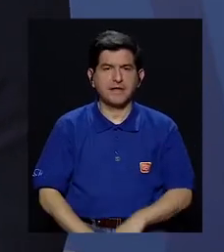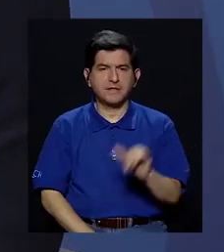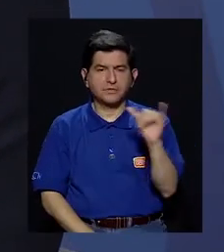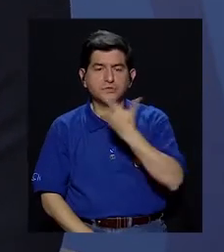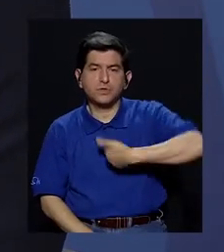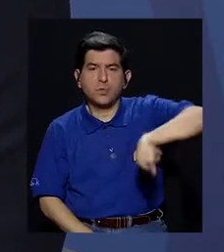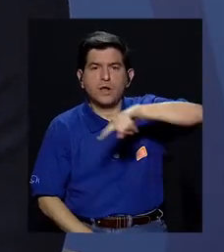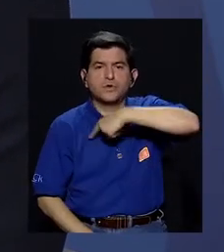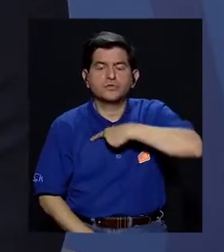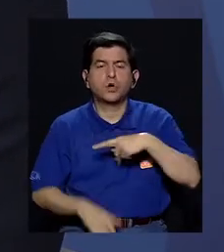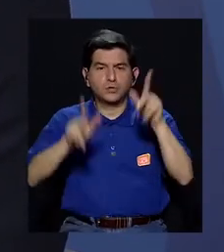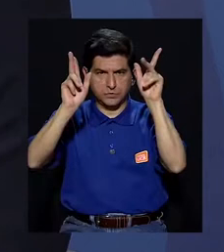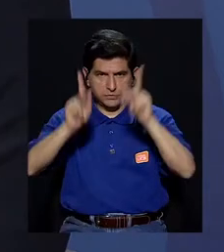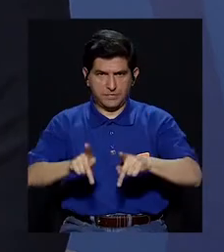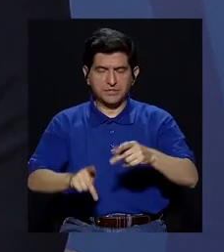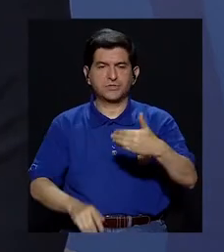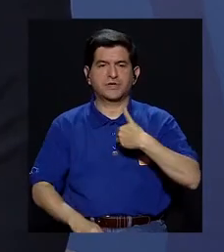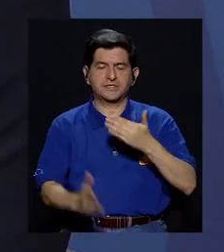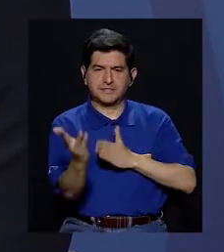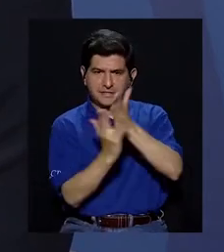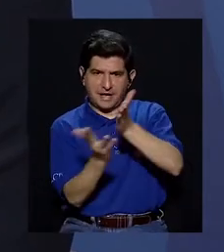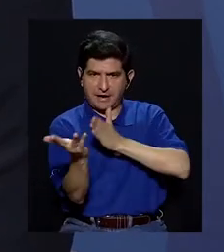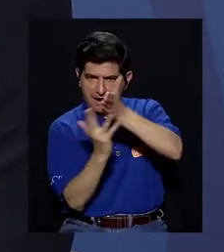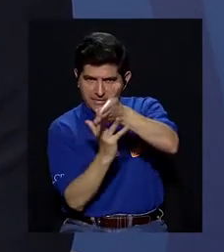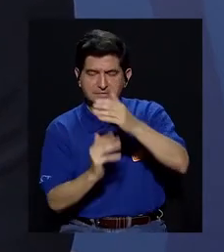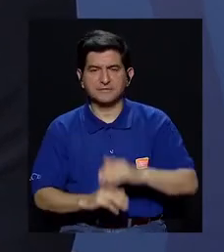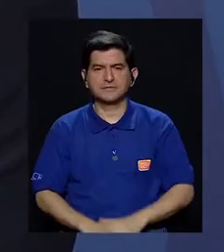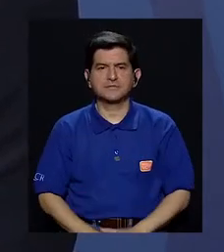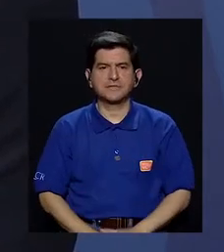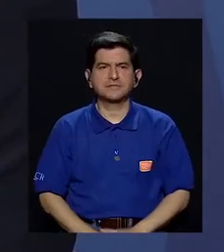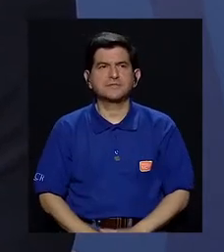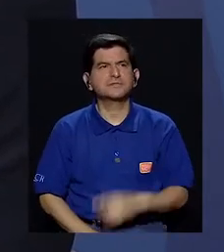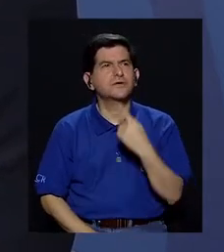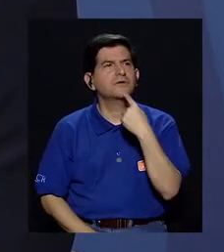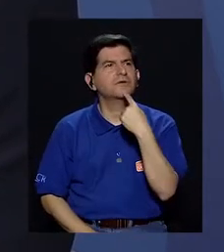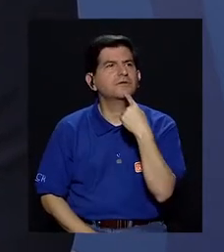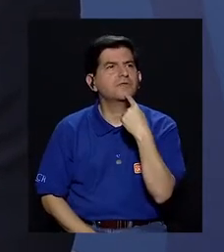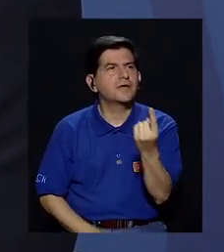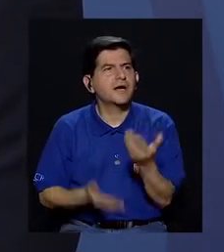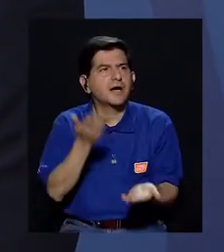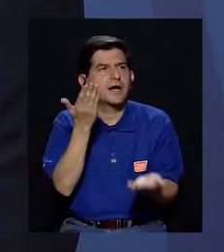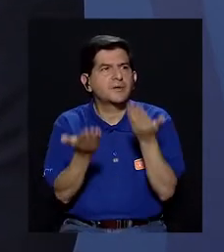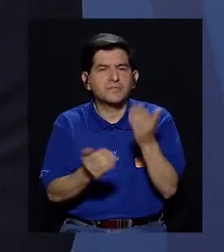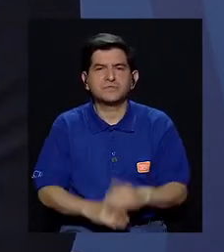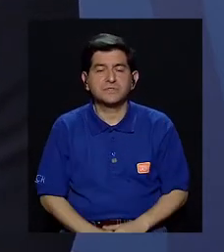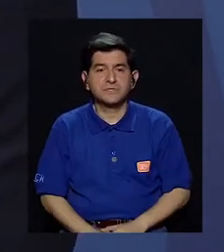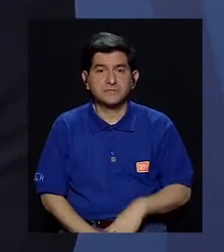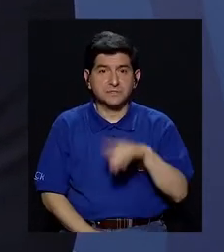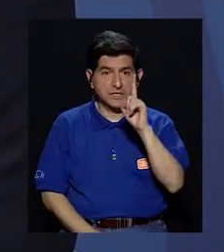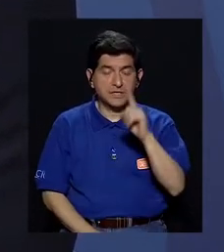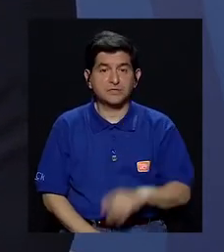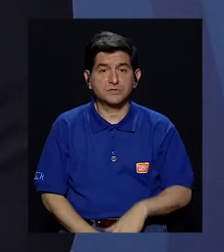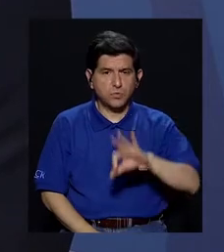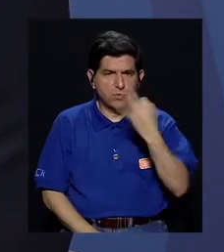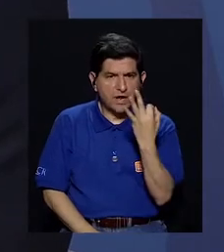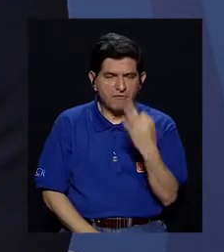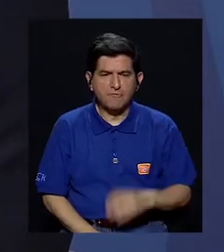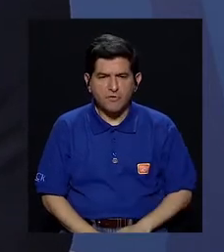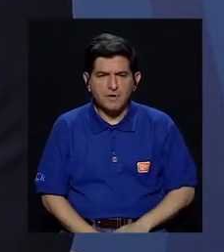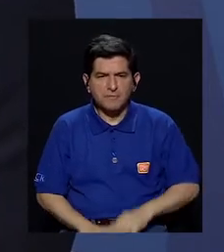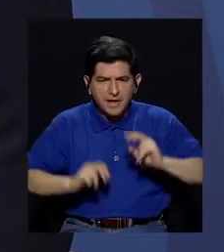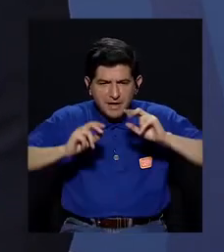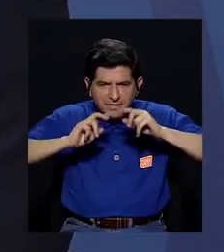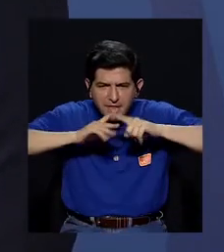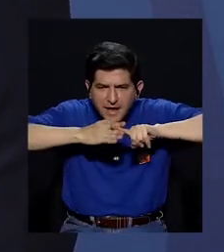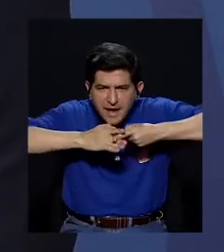como nosotros como personas tenemos acceso es por de situación un gran ecualizador a nivel de comunicación